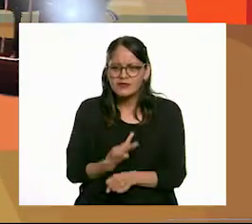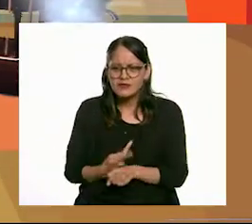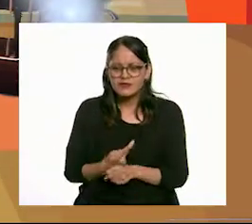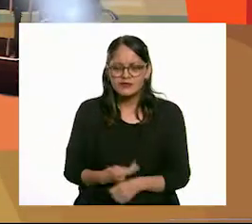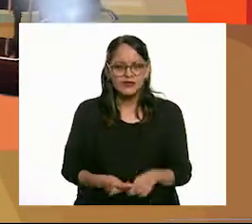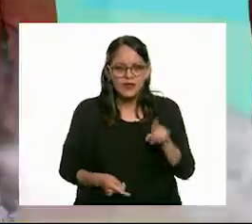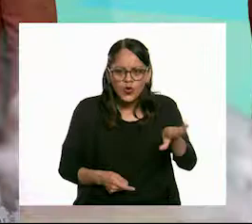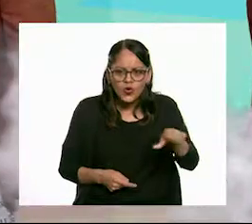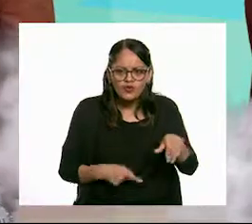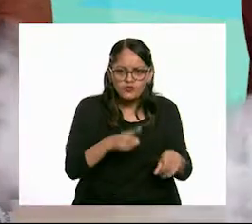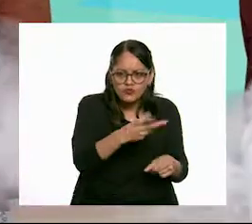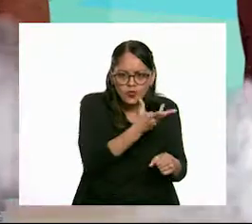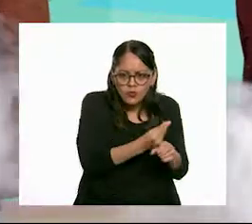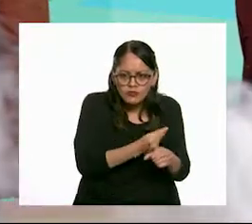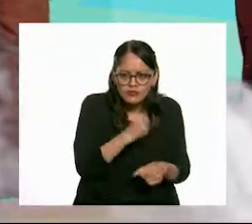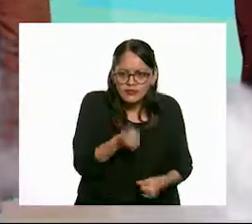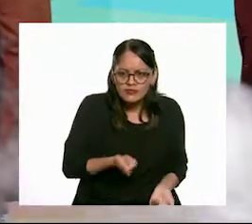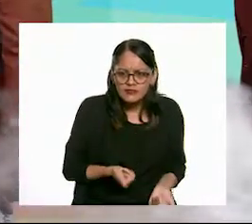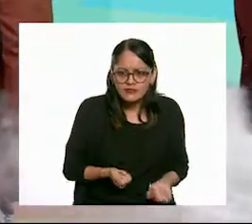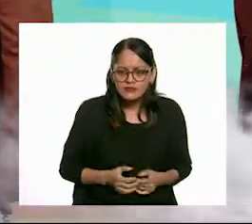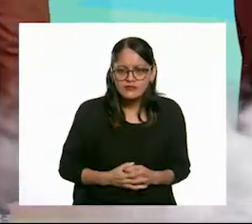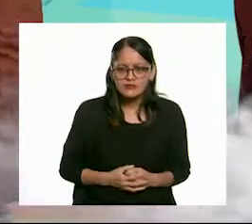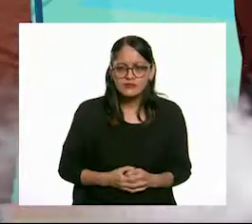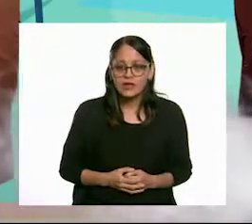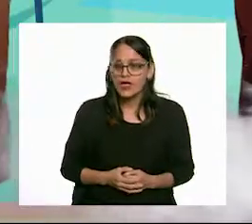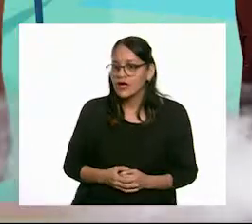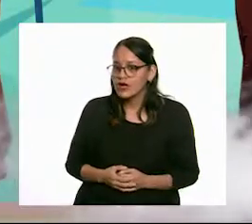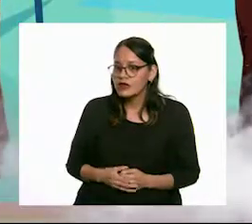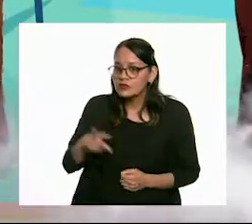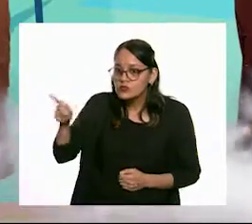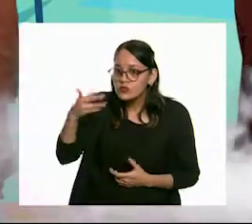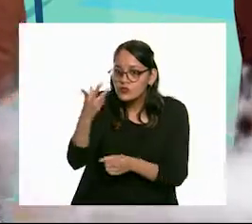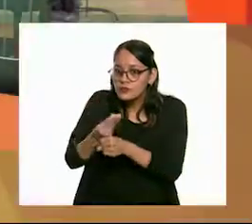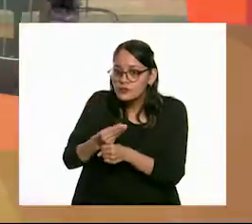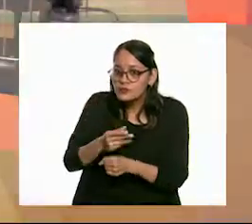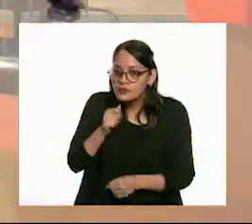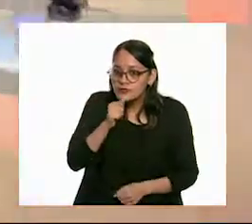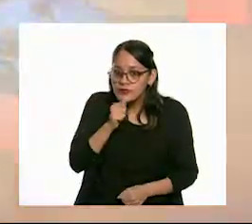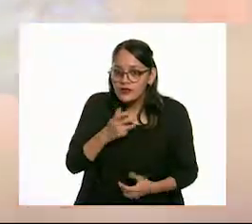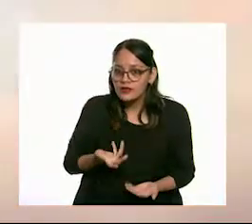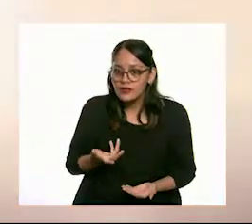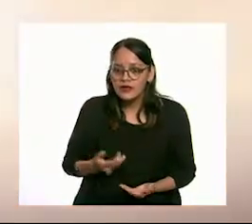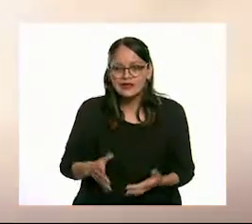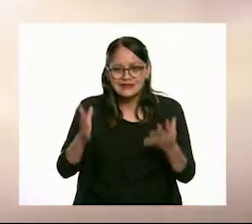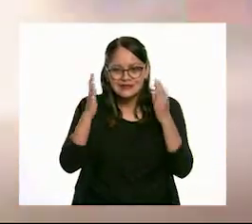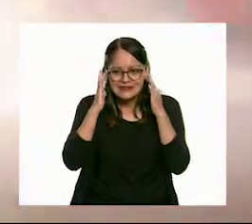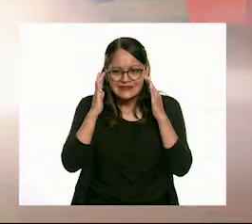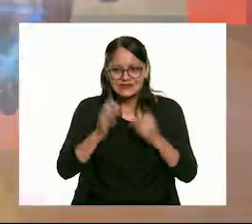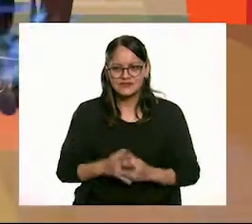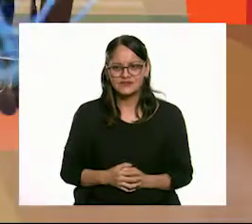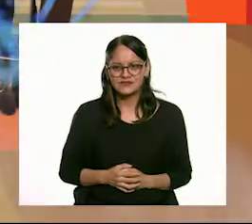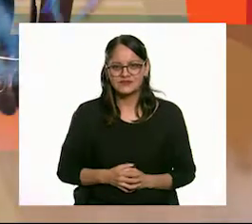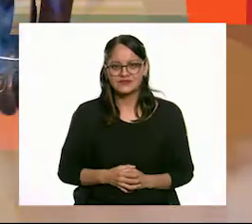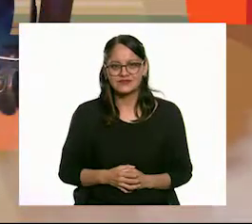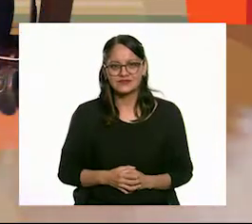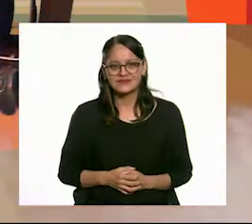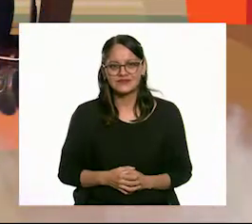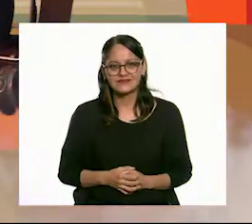máquina del tiempo? ¿Yo? ¿No había sido tú? ¡No! ¿Tú?